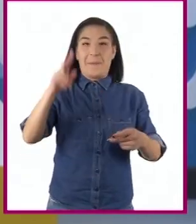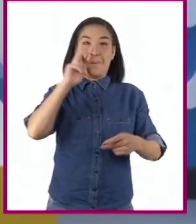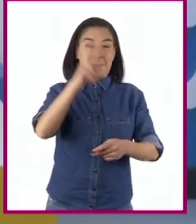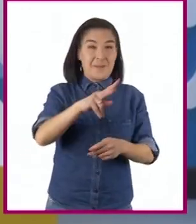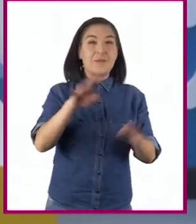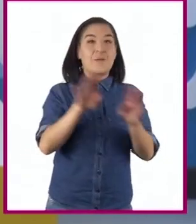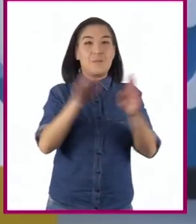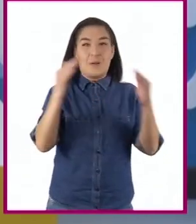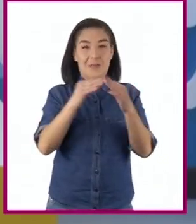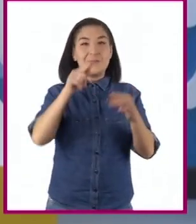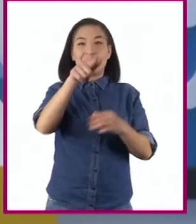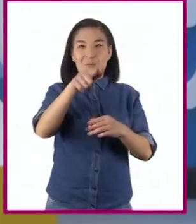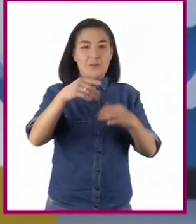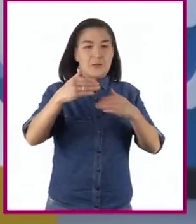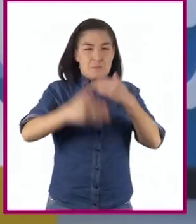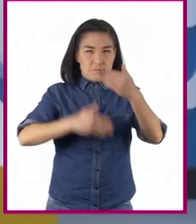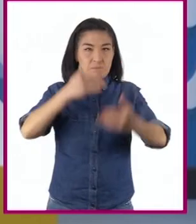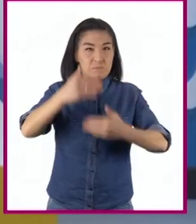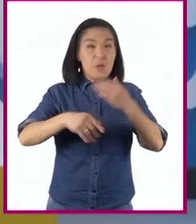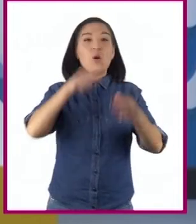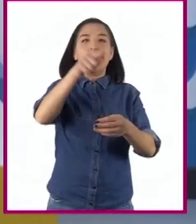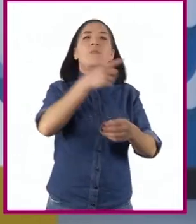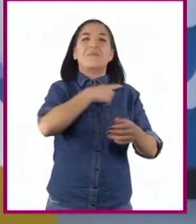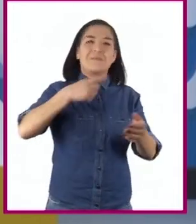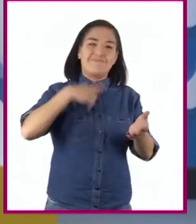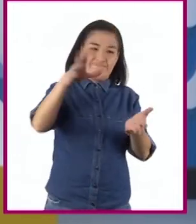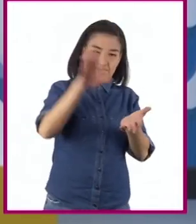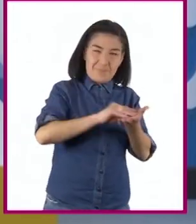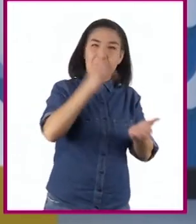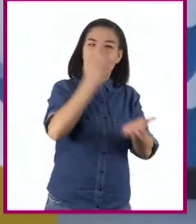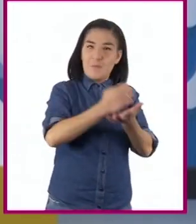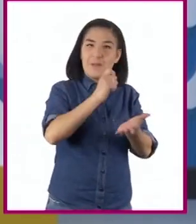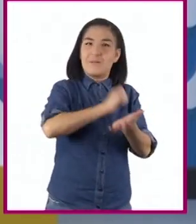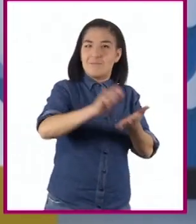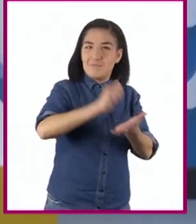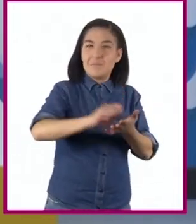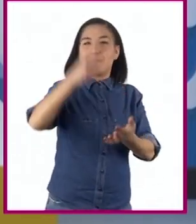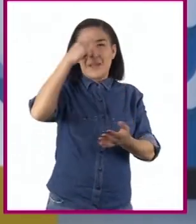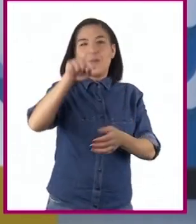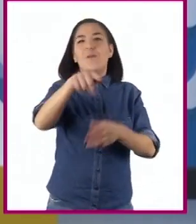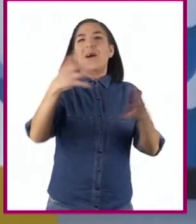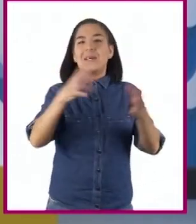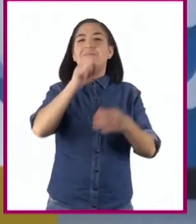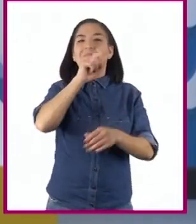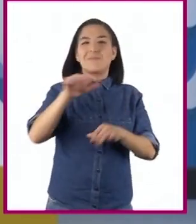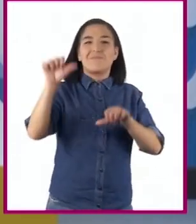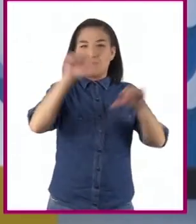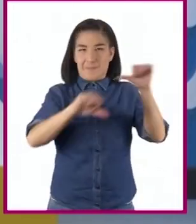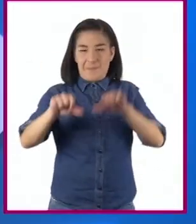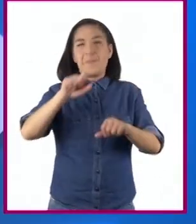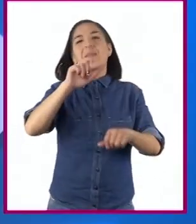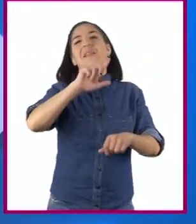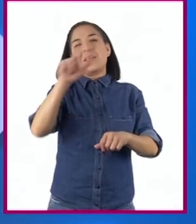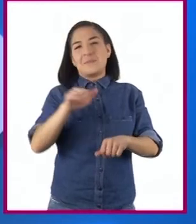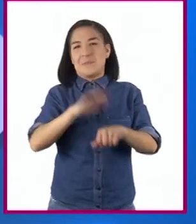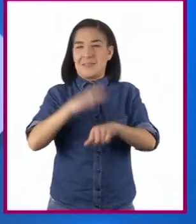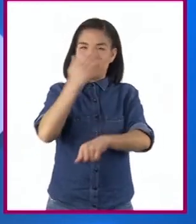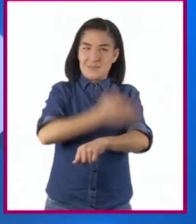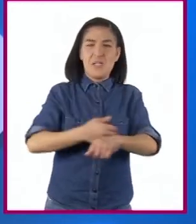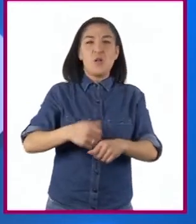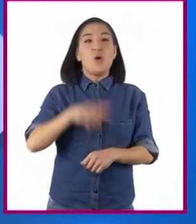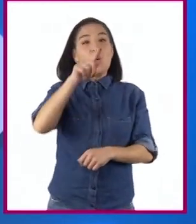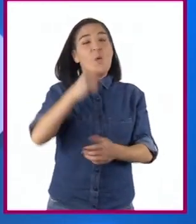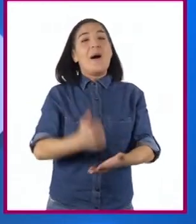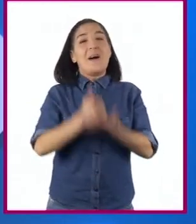atención en los pasos y si es necesario, anótenlos en su cuaderno para que repliquen el experimento más tarde. Con la ayuda